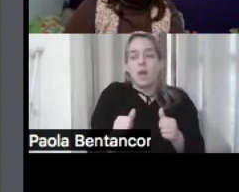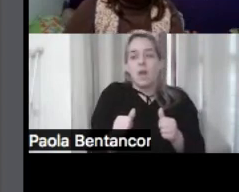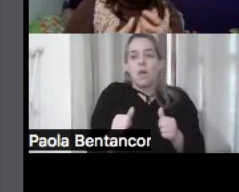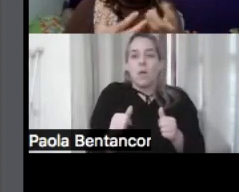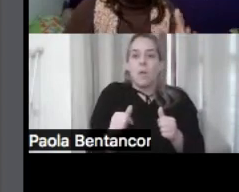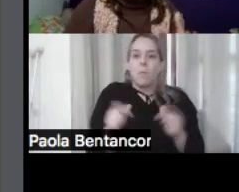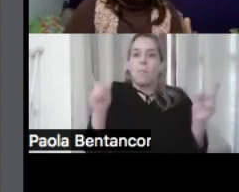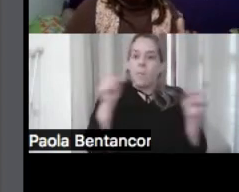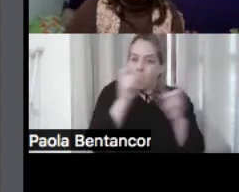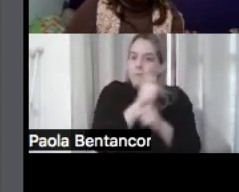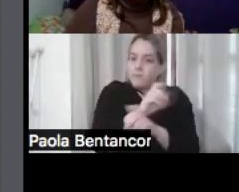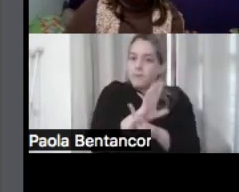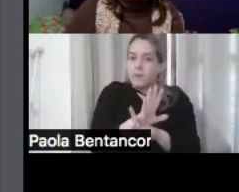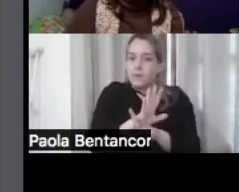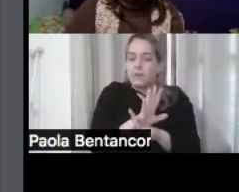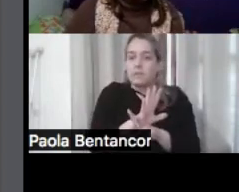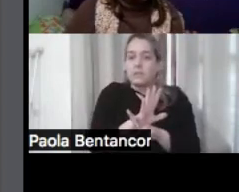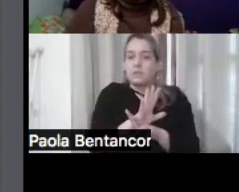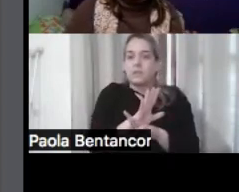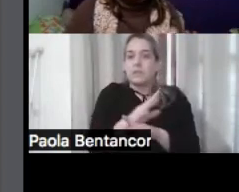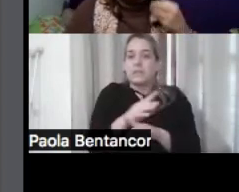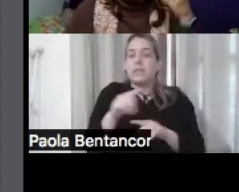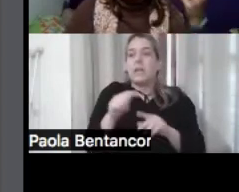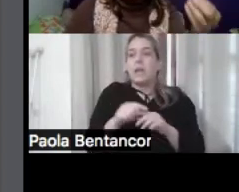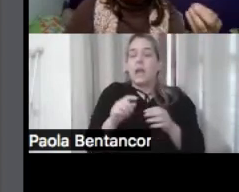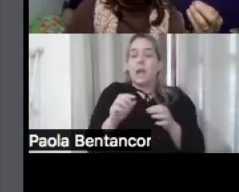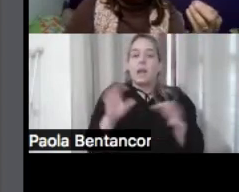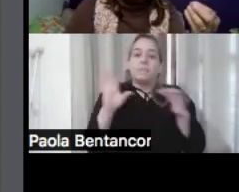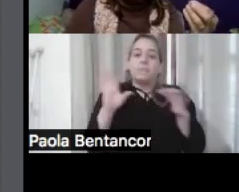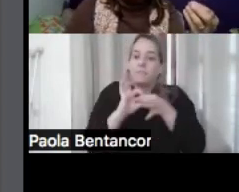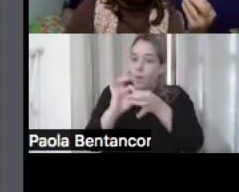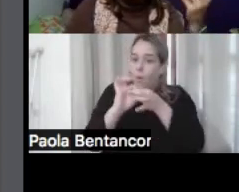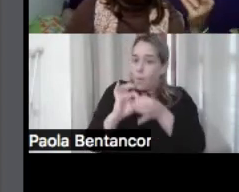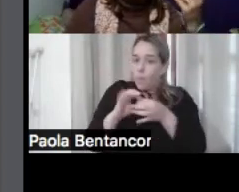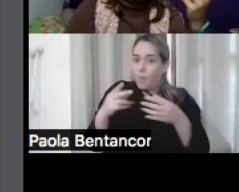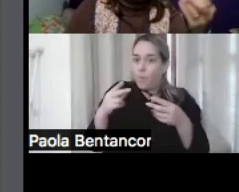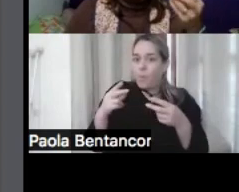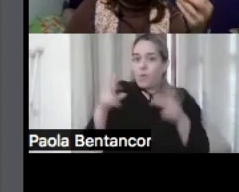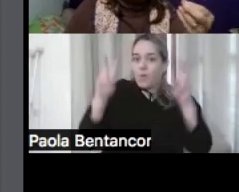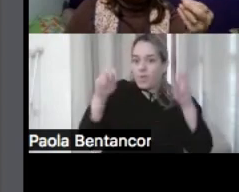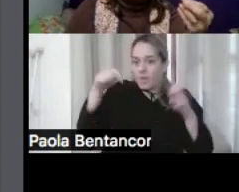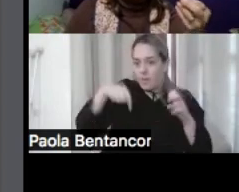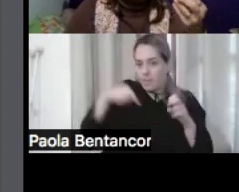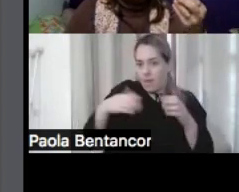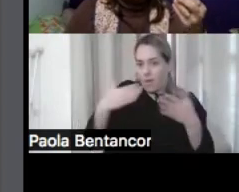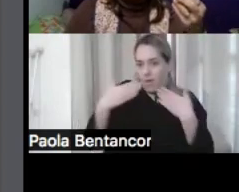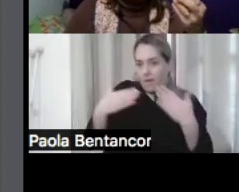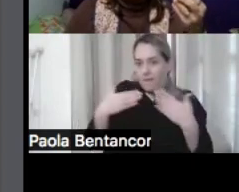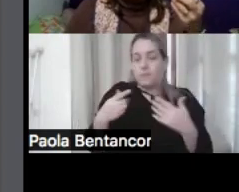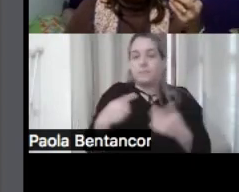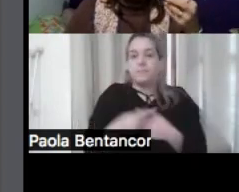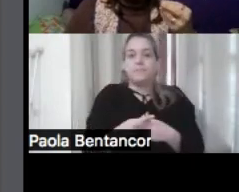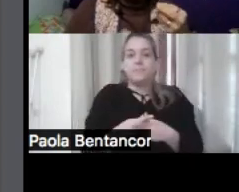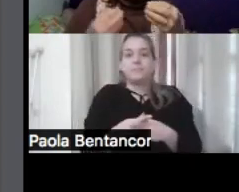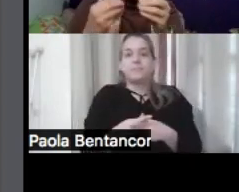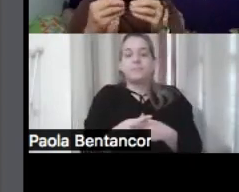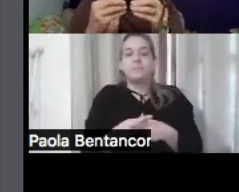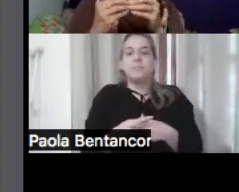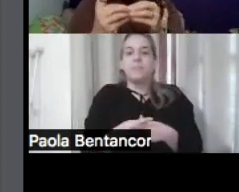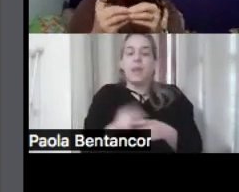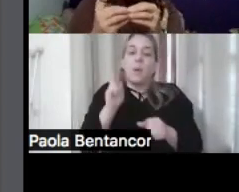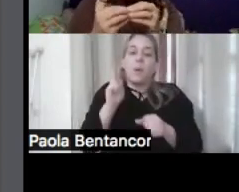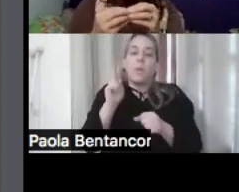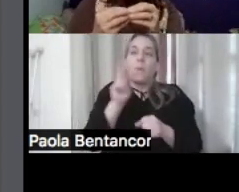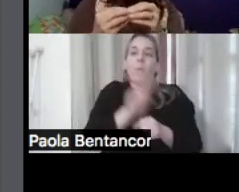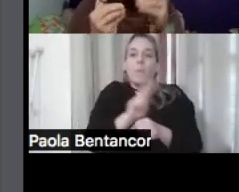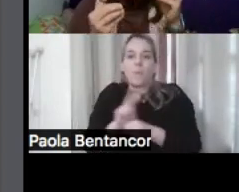complejas, que vienen a colación de la charla de hoy, porque justamente cuidar a otras personas es una actividad de la vida diaria instrumental.